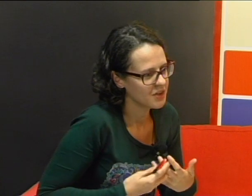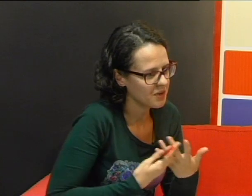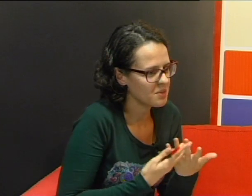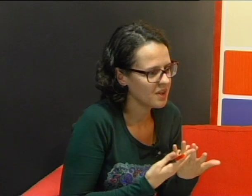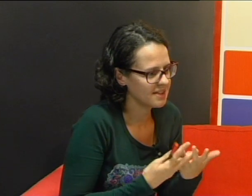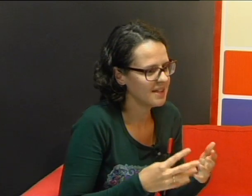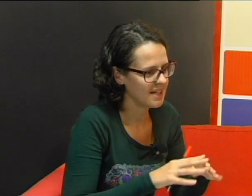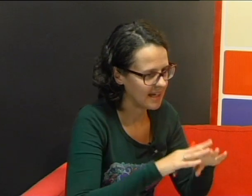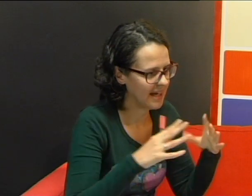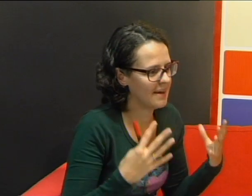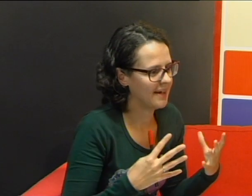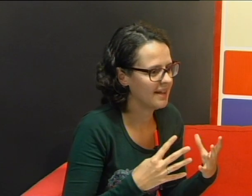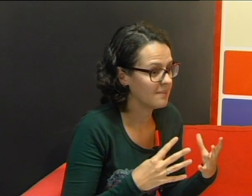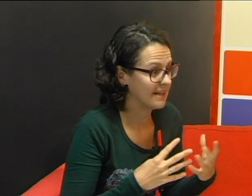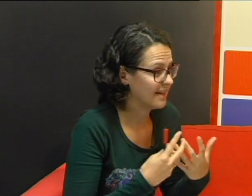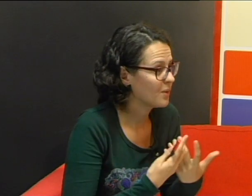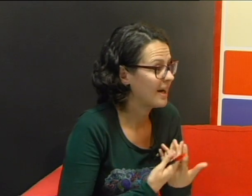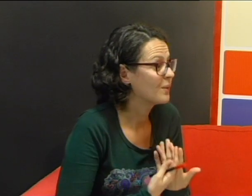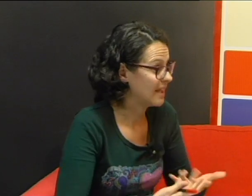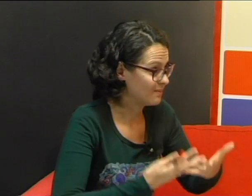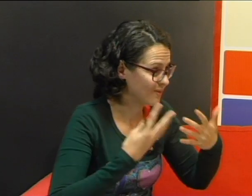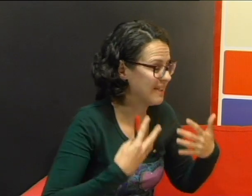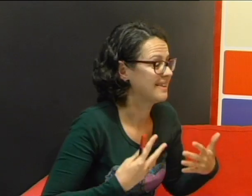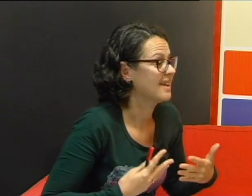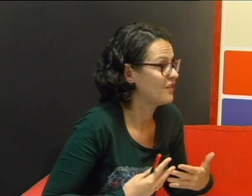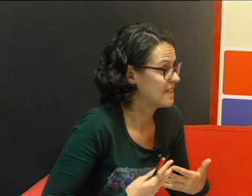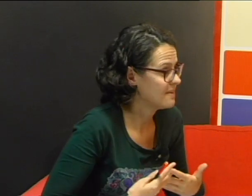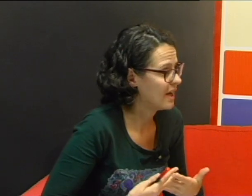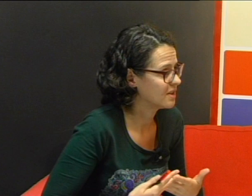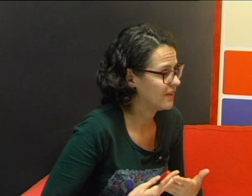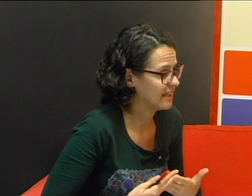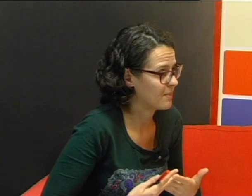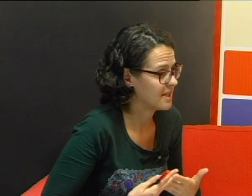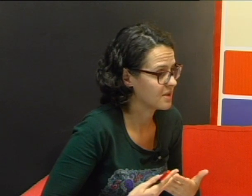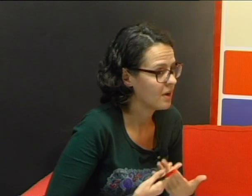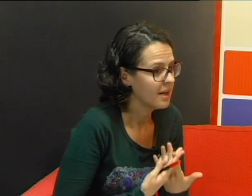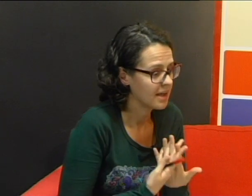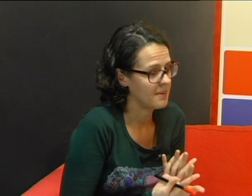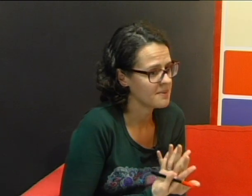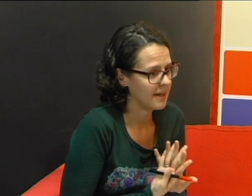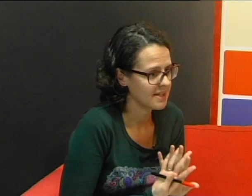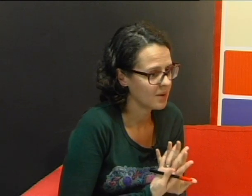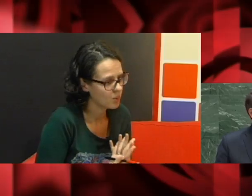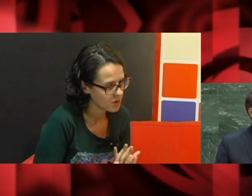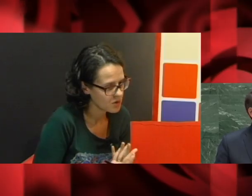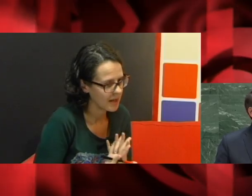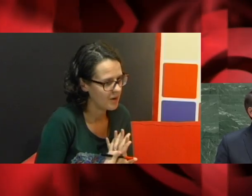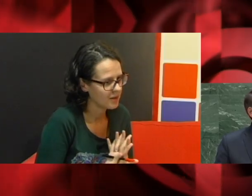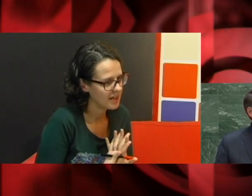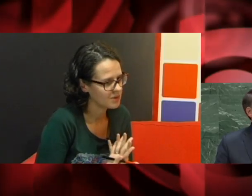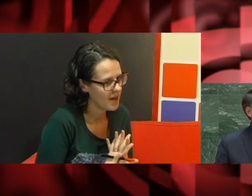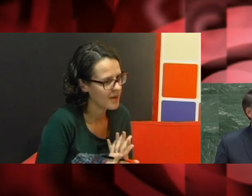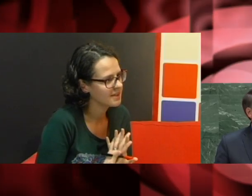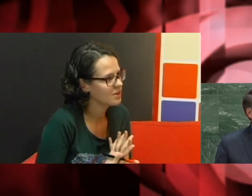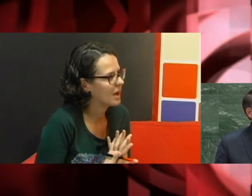y otra cosa muy distinta es la manera de plantear una estrategia defensiva de los diferentes países y además me parece curioso que a lo